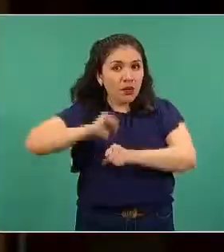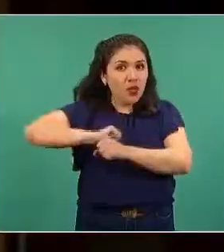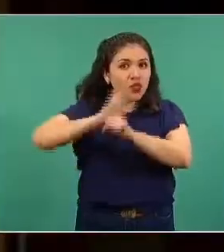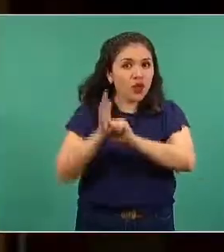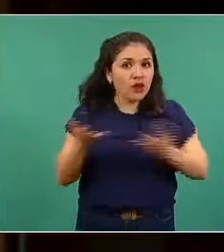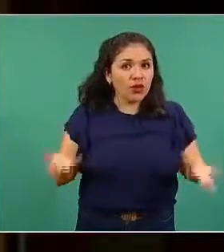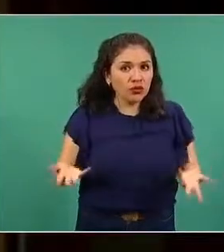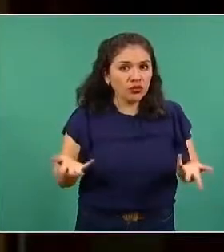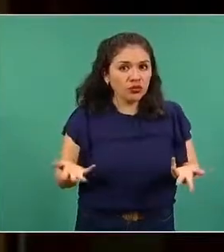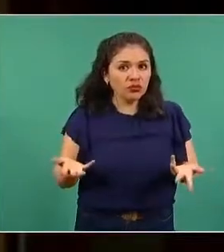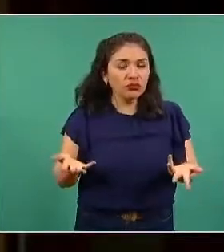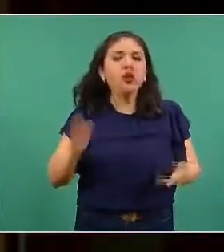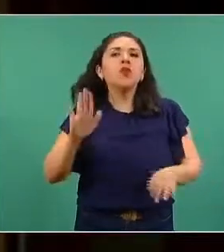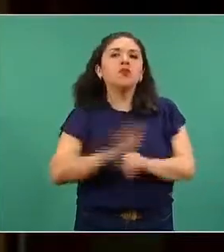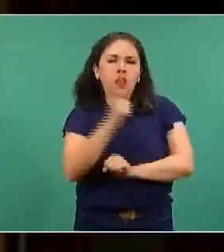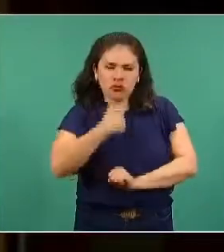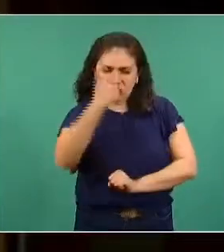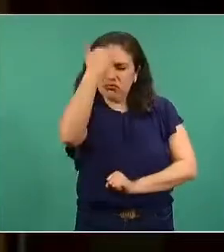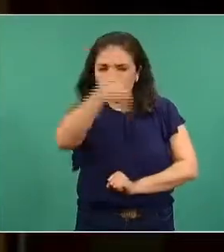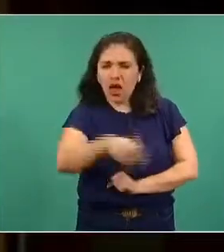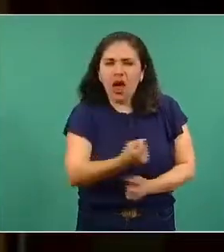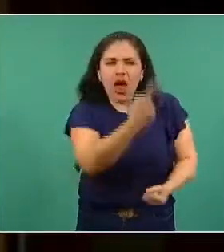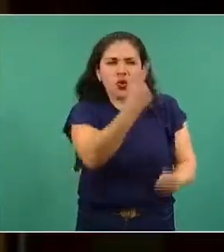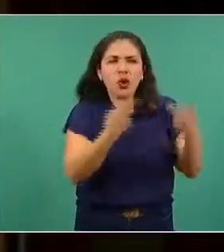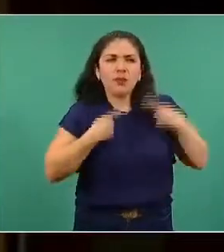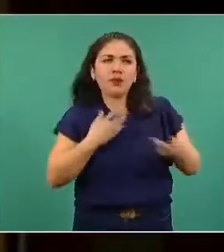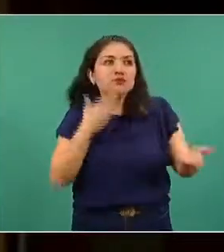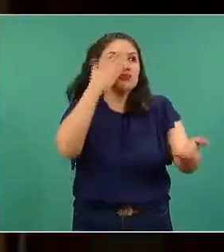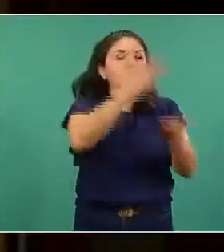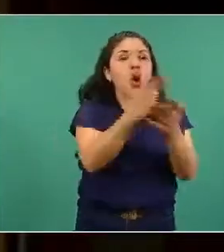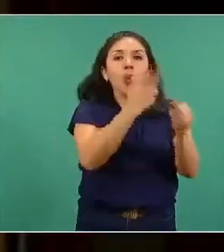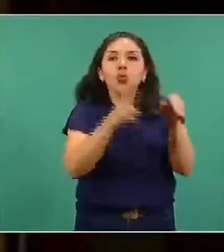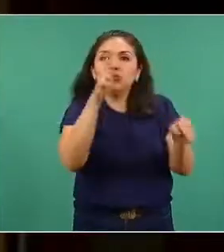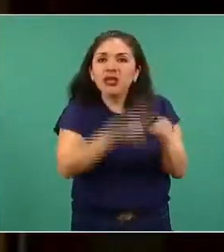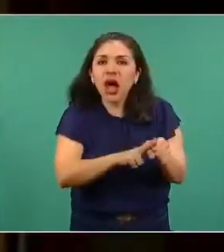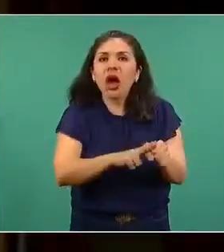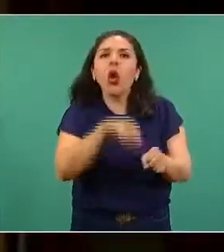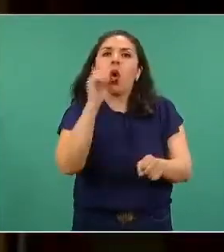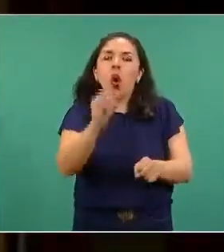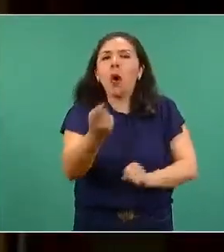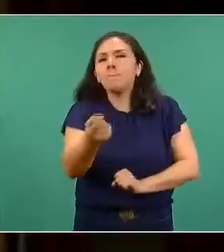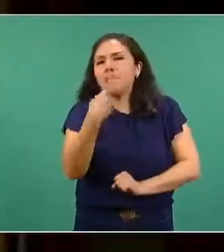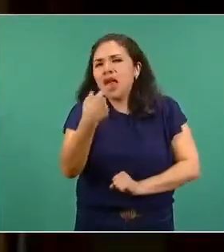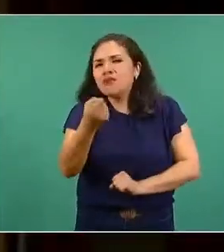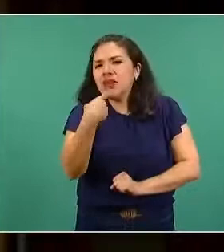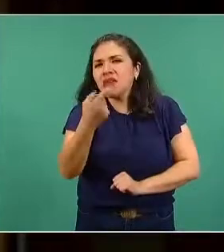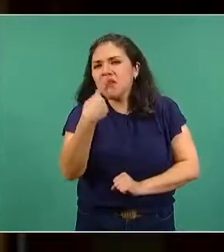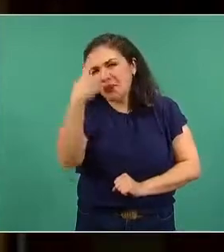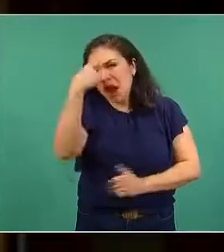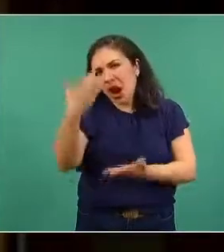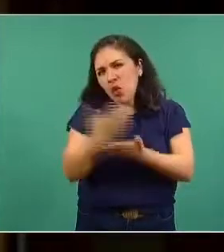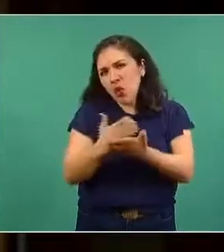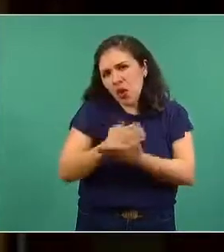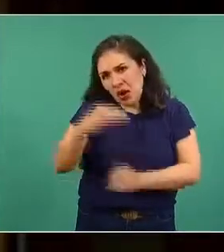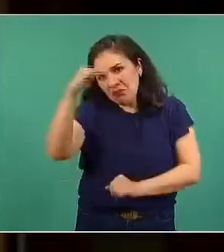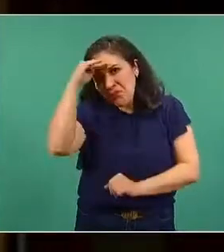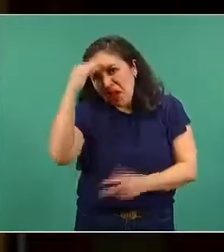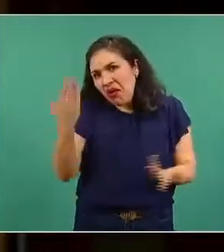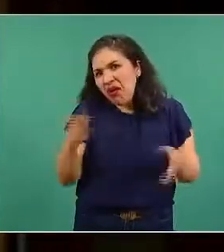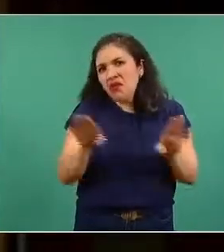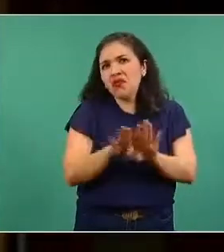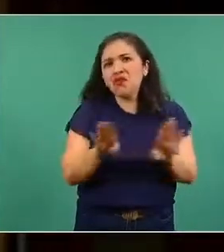coronavirus, porque bueno, sabemos que hay gente que va a dar al hospital, gente que bueno, toma ciertos medicamentos quizás por